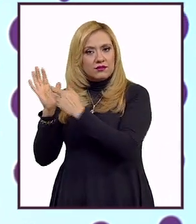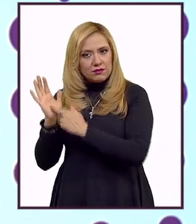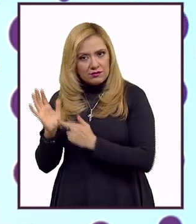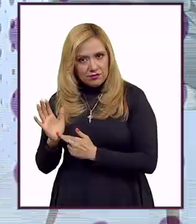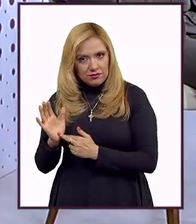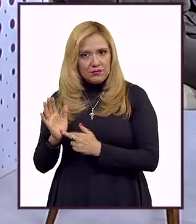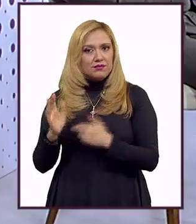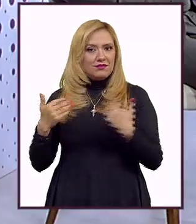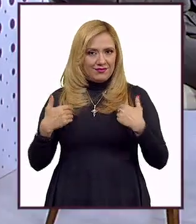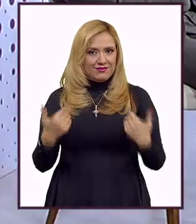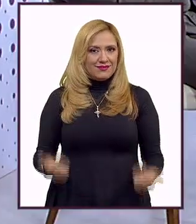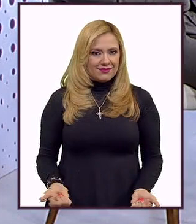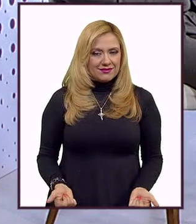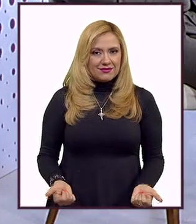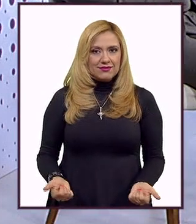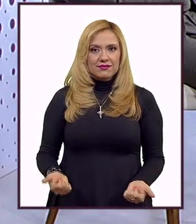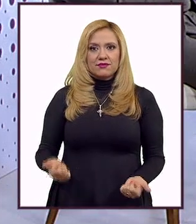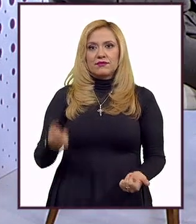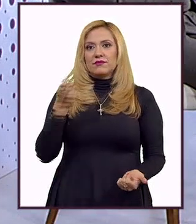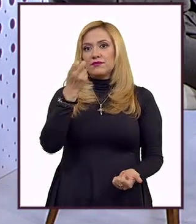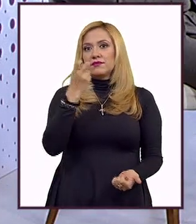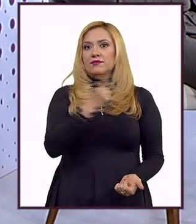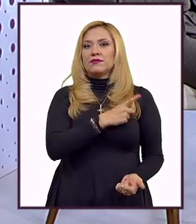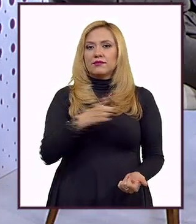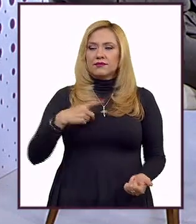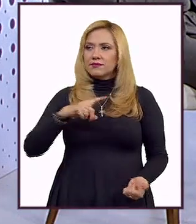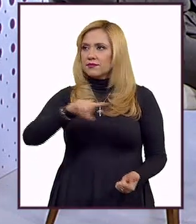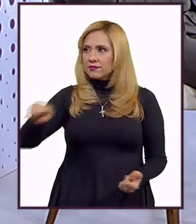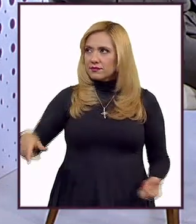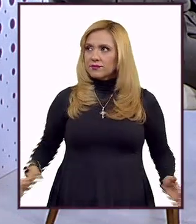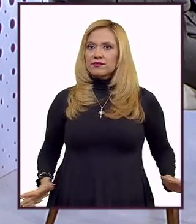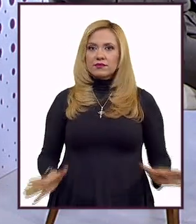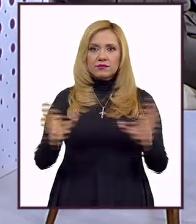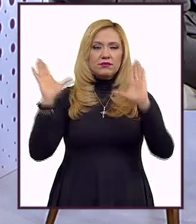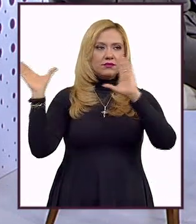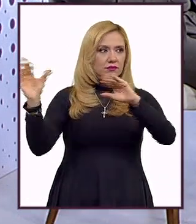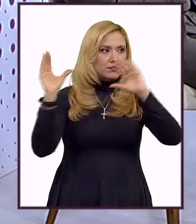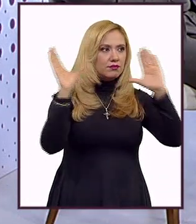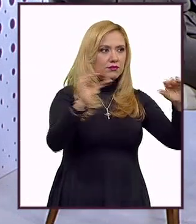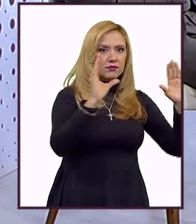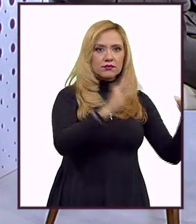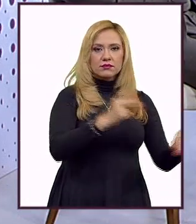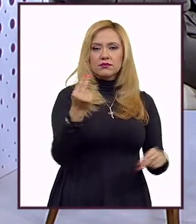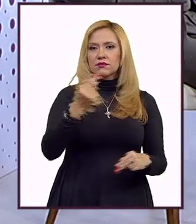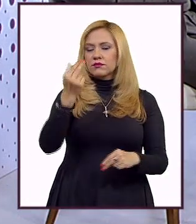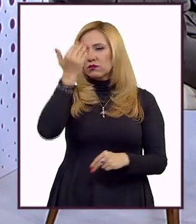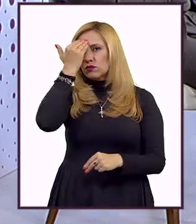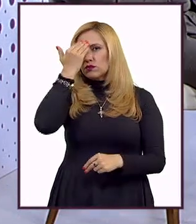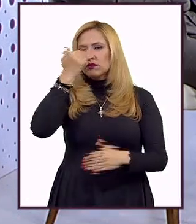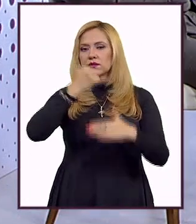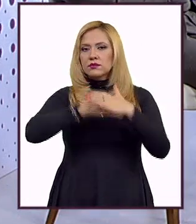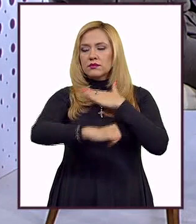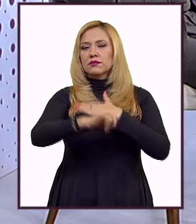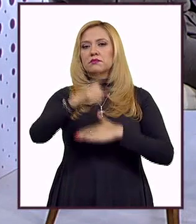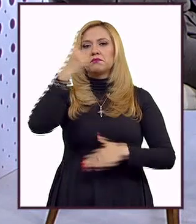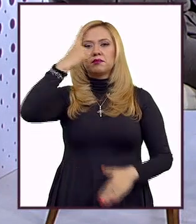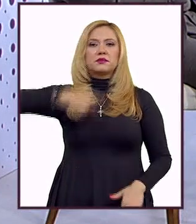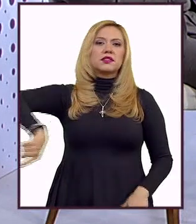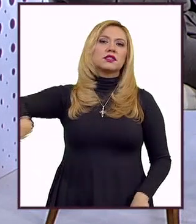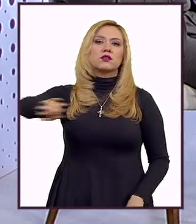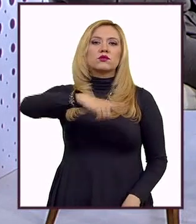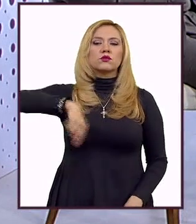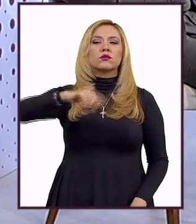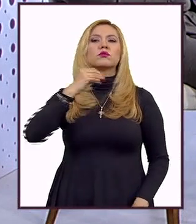recalcó Sara, que a mí me parece increíble y que es algo que tenemos que impulsar desde la capacitación y el litigio estratégico, precisamente para no exigir